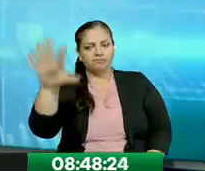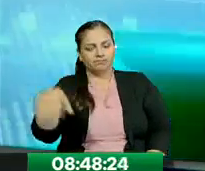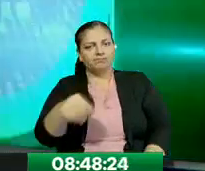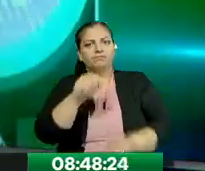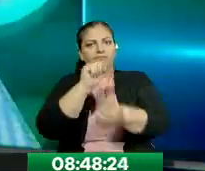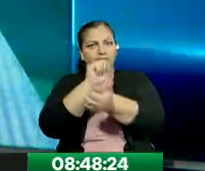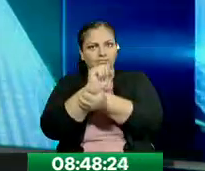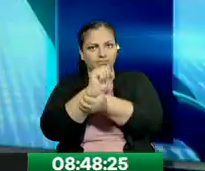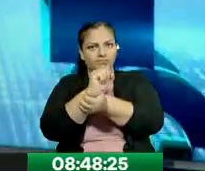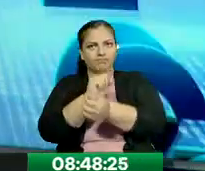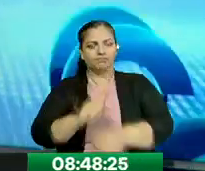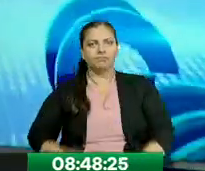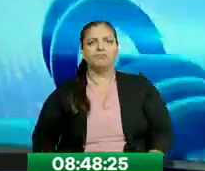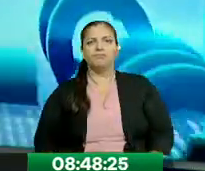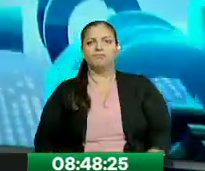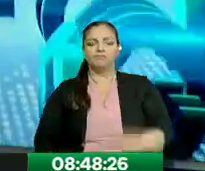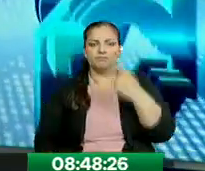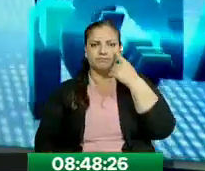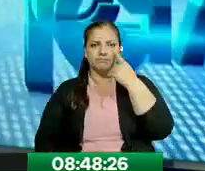móvil. Veamos.